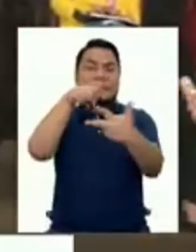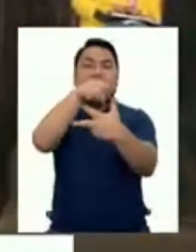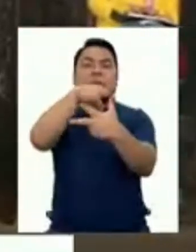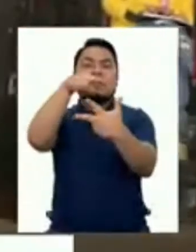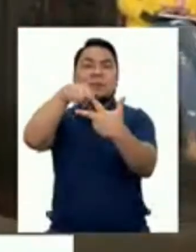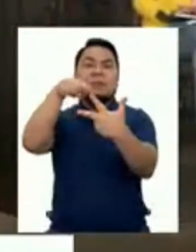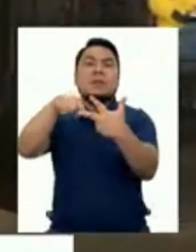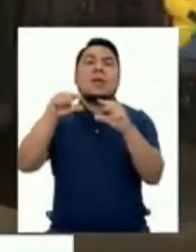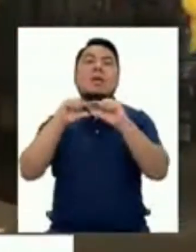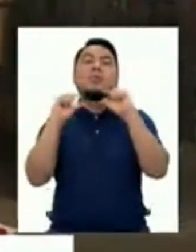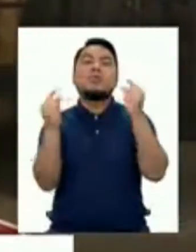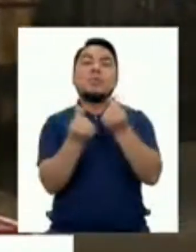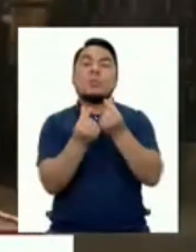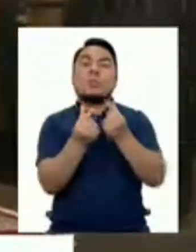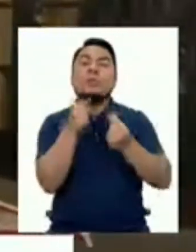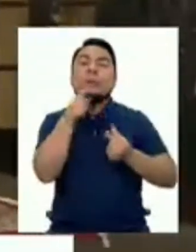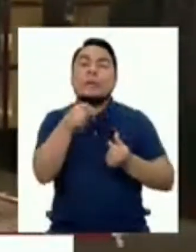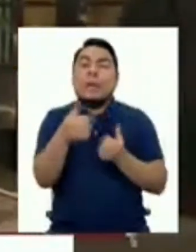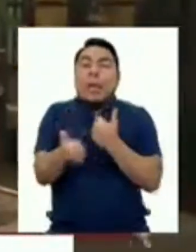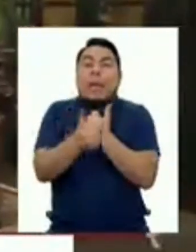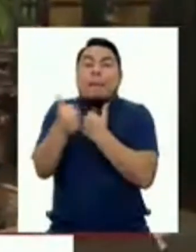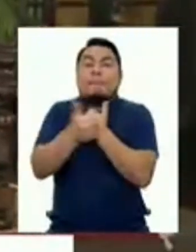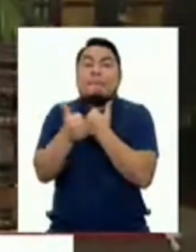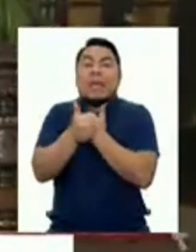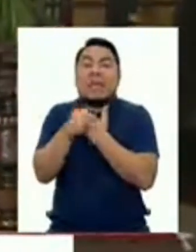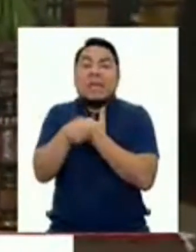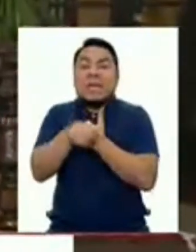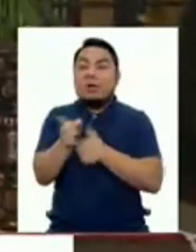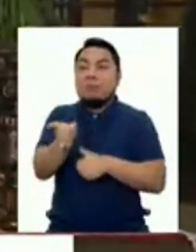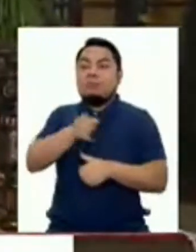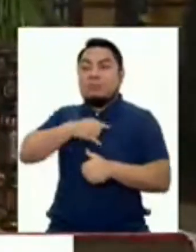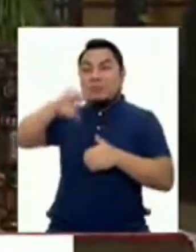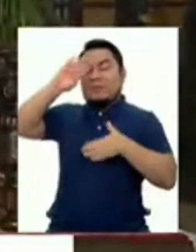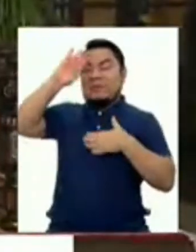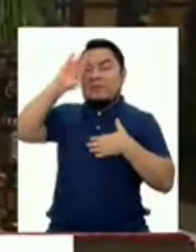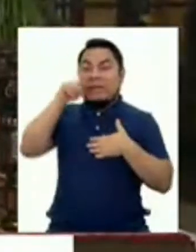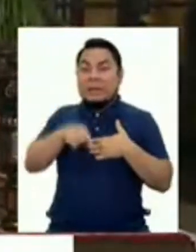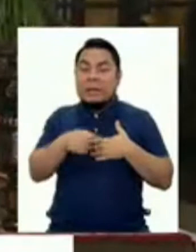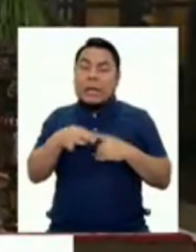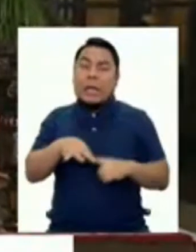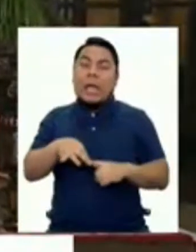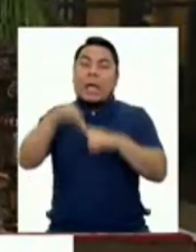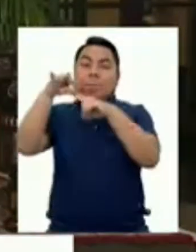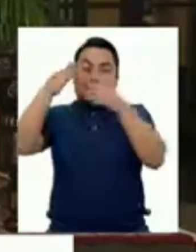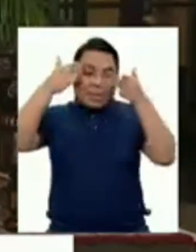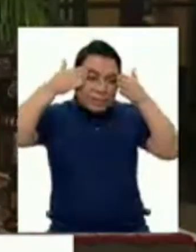grupos que merecen una atención especial.